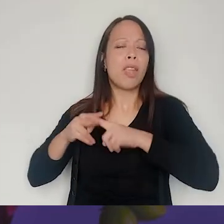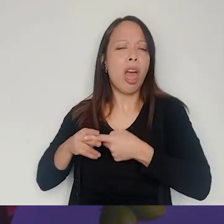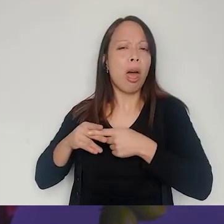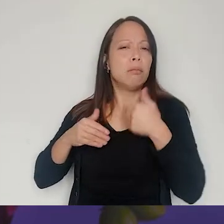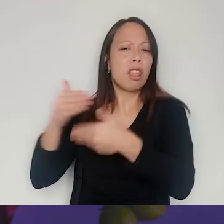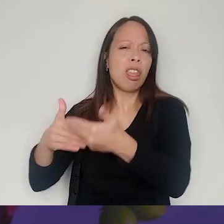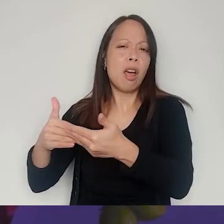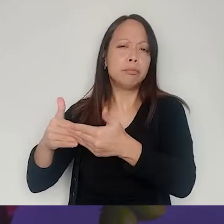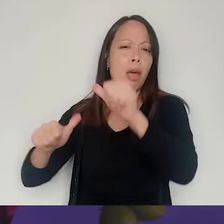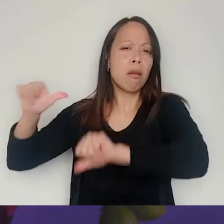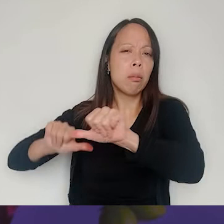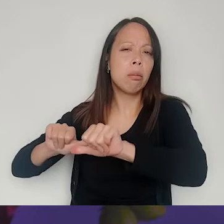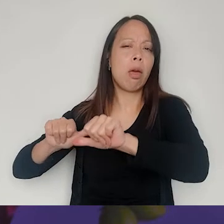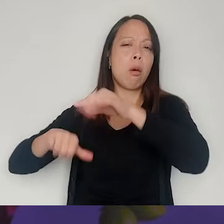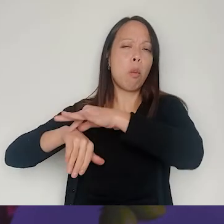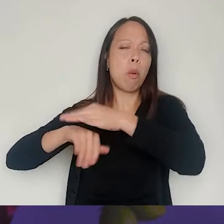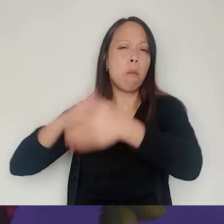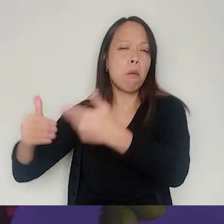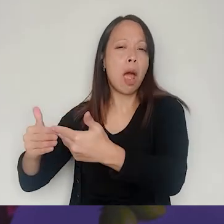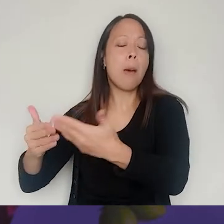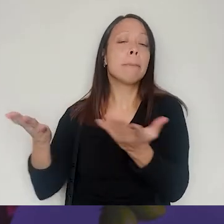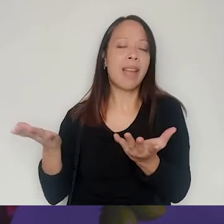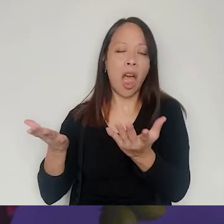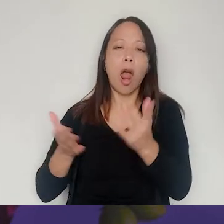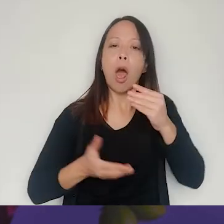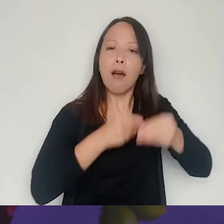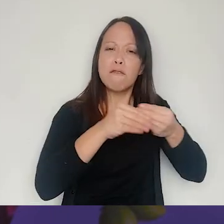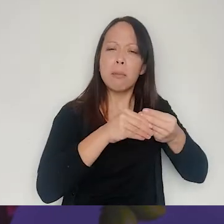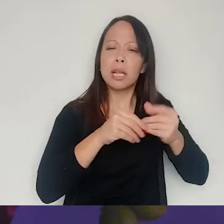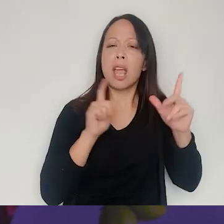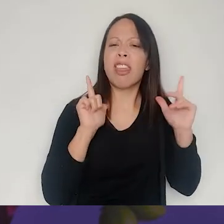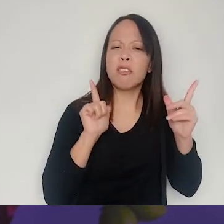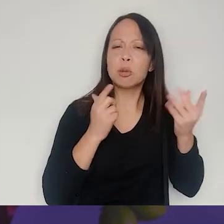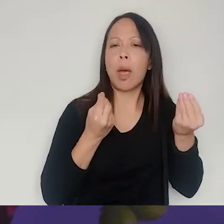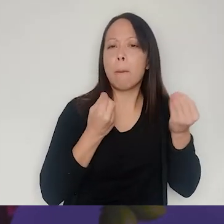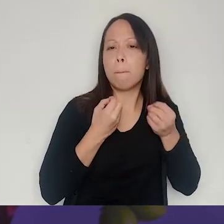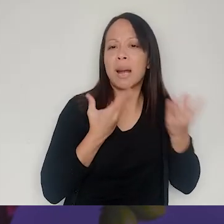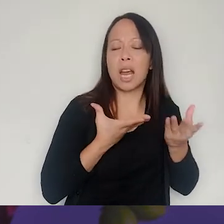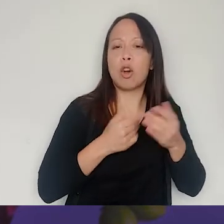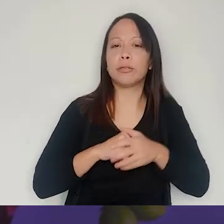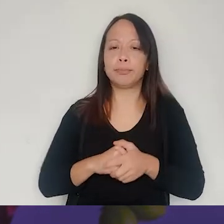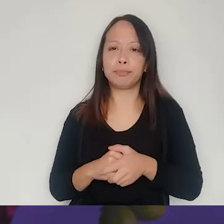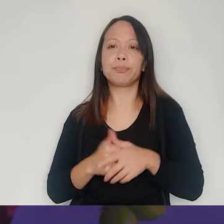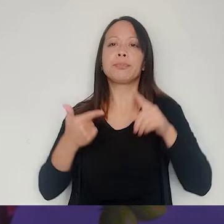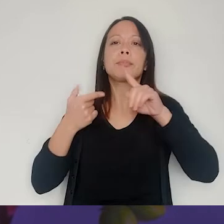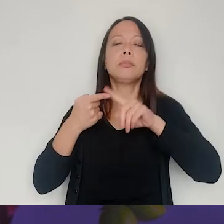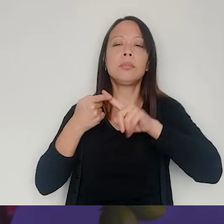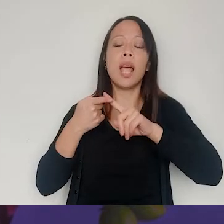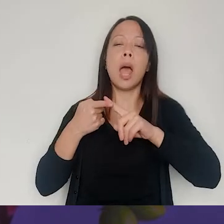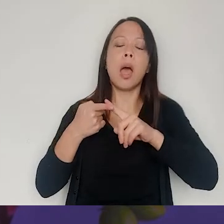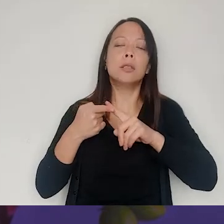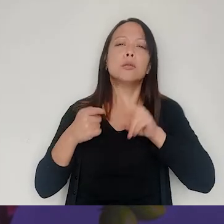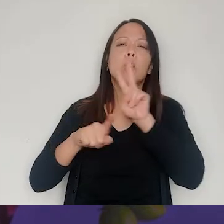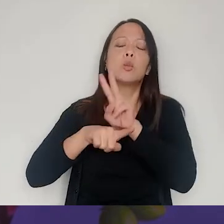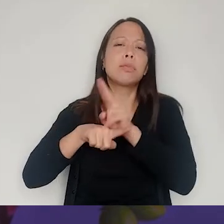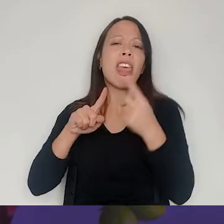también el que las familias puedan disfrutar de ellos. El primer paso, que es el de la atención directa, nosotros llamamos atención directa, bueno,